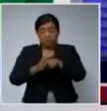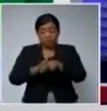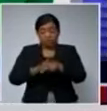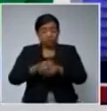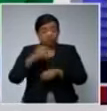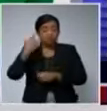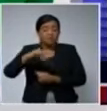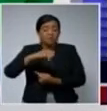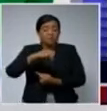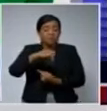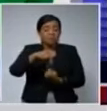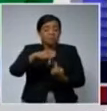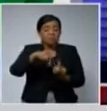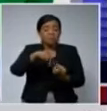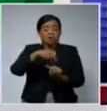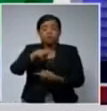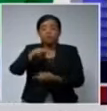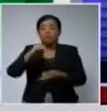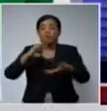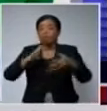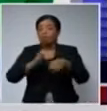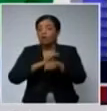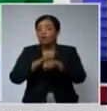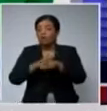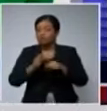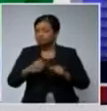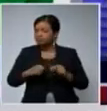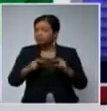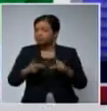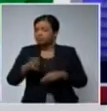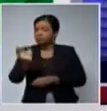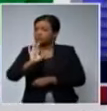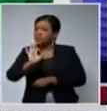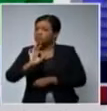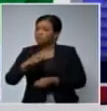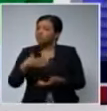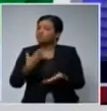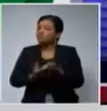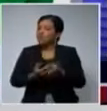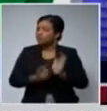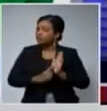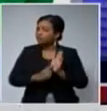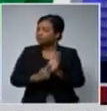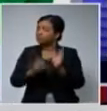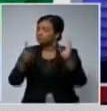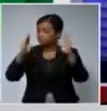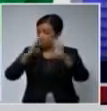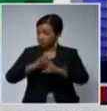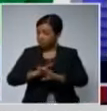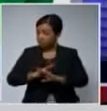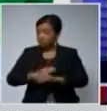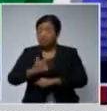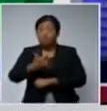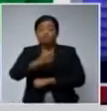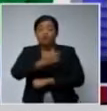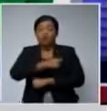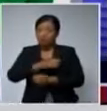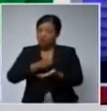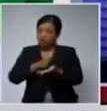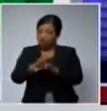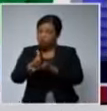Reitero, todavía no se ha evidenciado en eso, y las vacunas siguen siendo